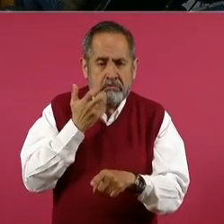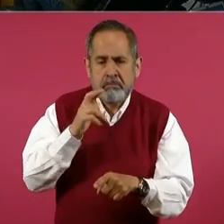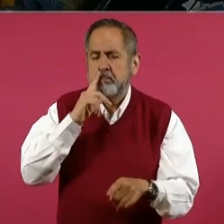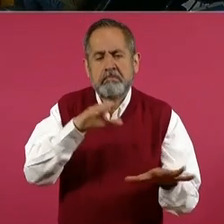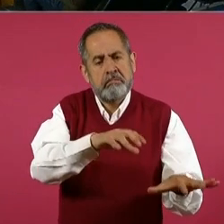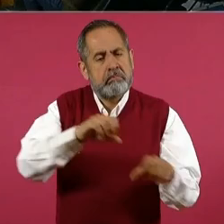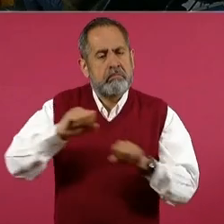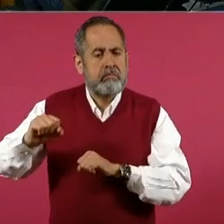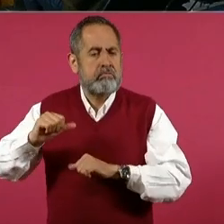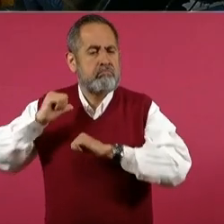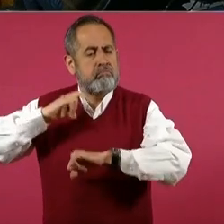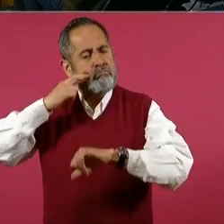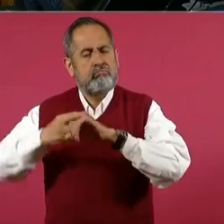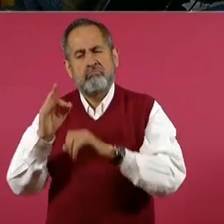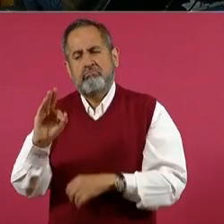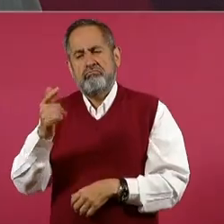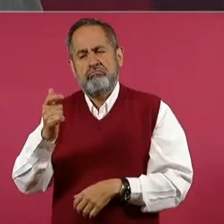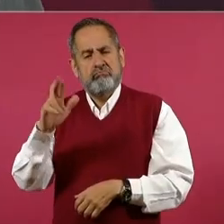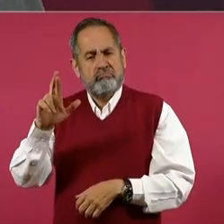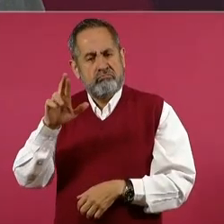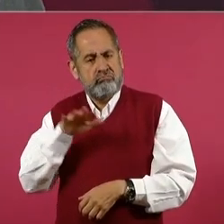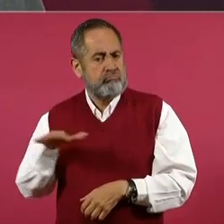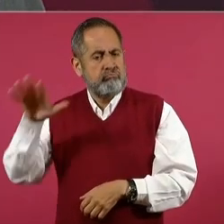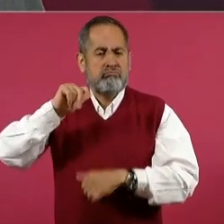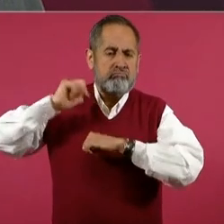Sí, sí, pero